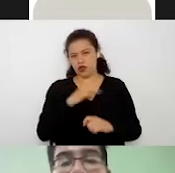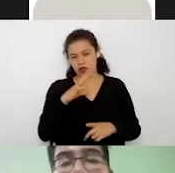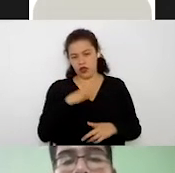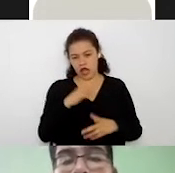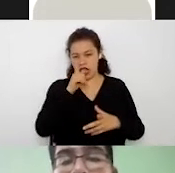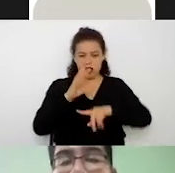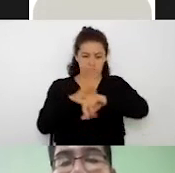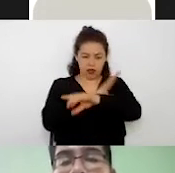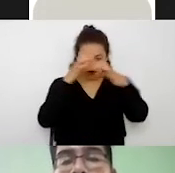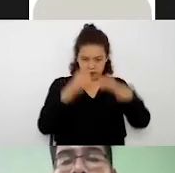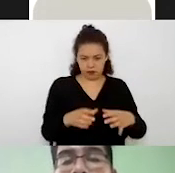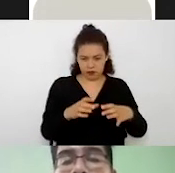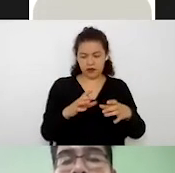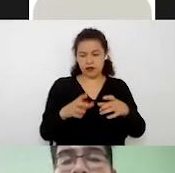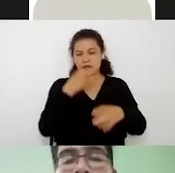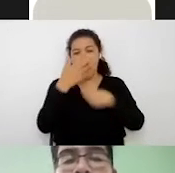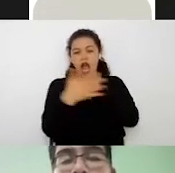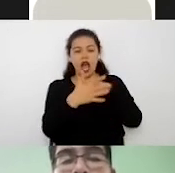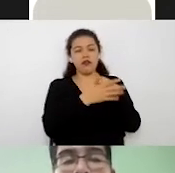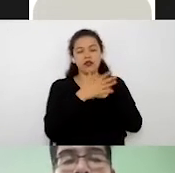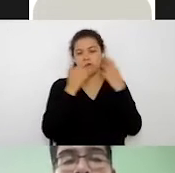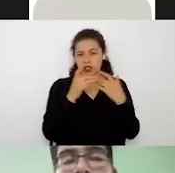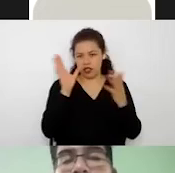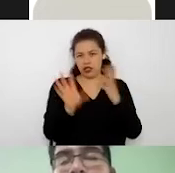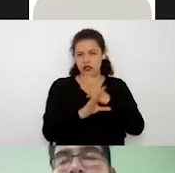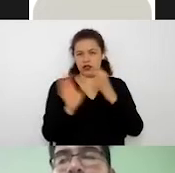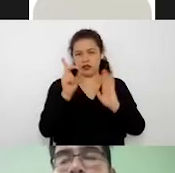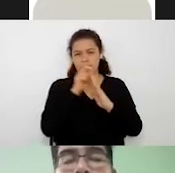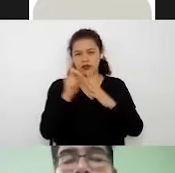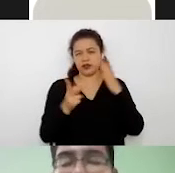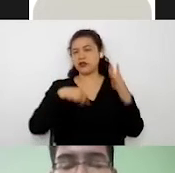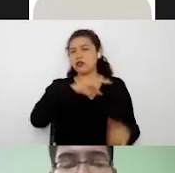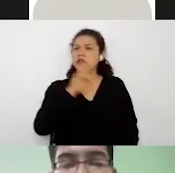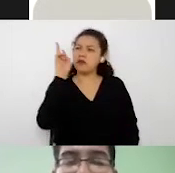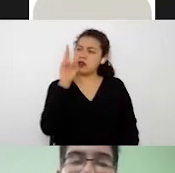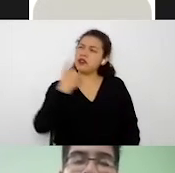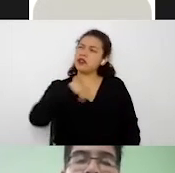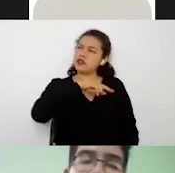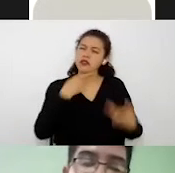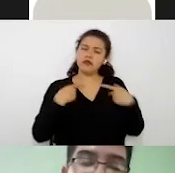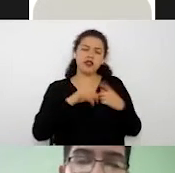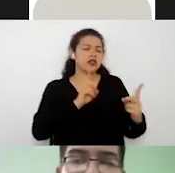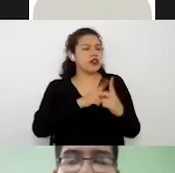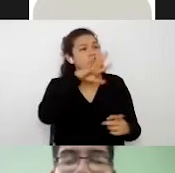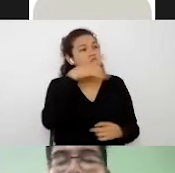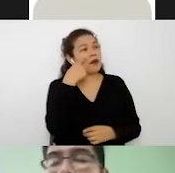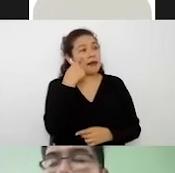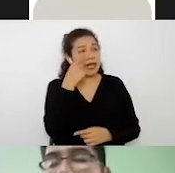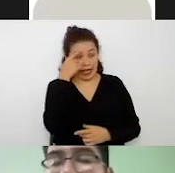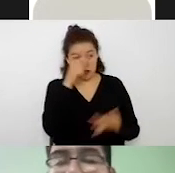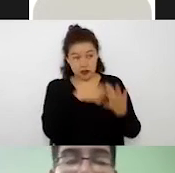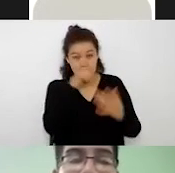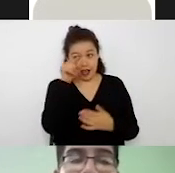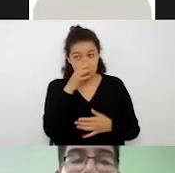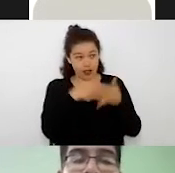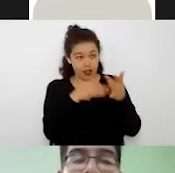Entonces es importante que todo ese tipo de detallitos a lo mejor ya los estamos viendo y podemos acercarnos a alguien y decirle, oye, creo que aquí hace falta